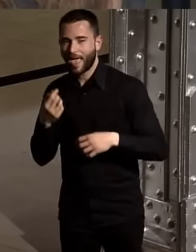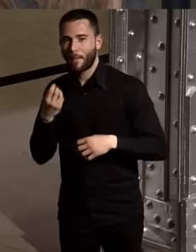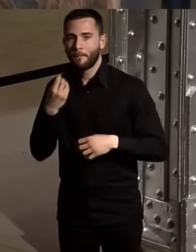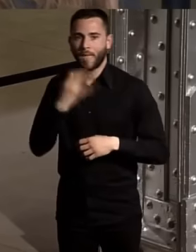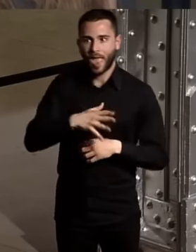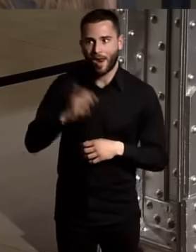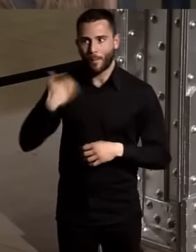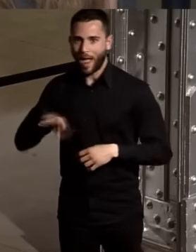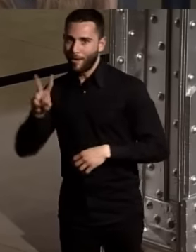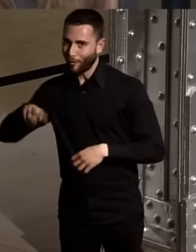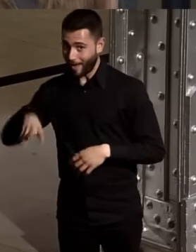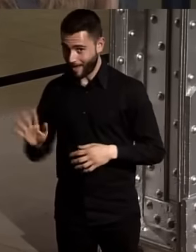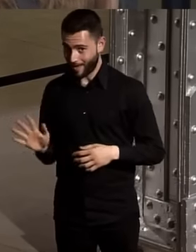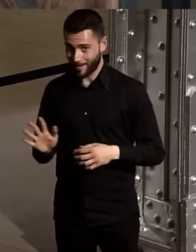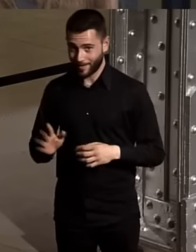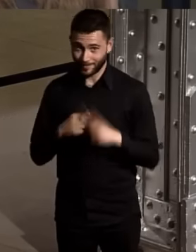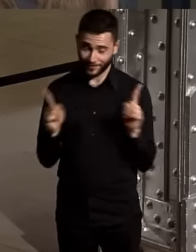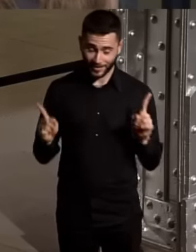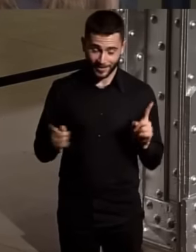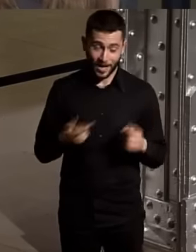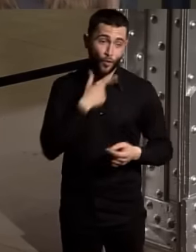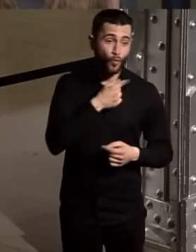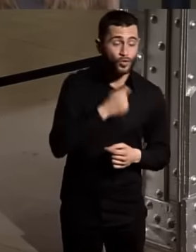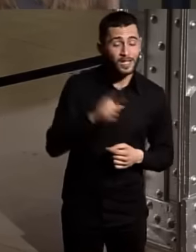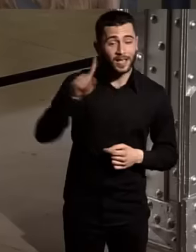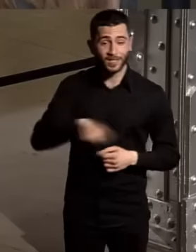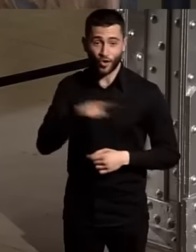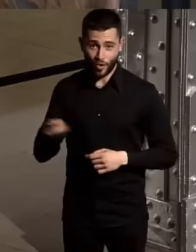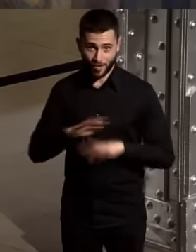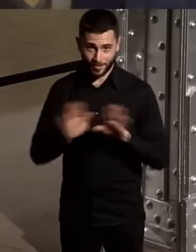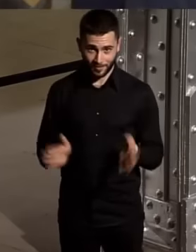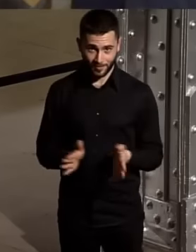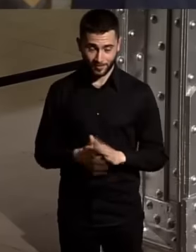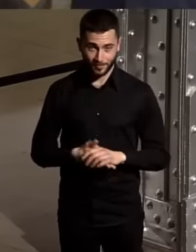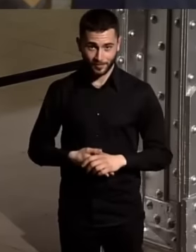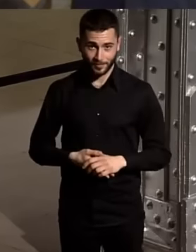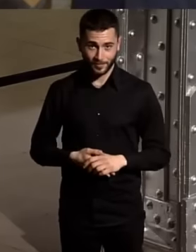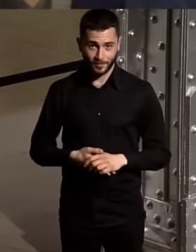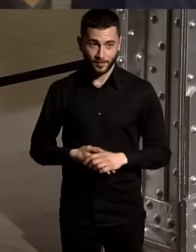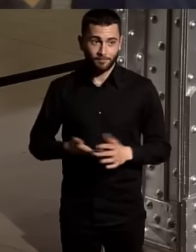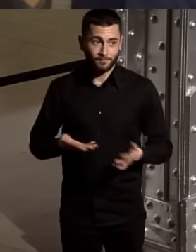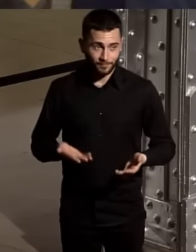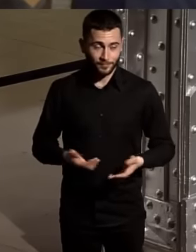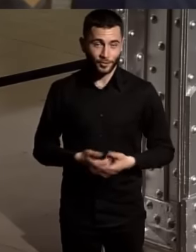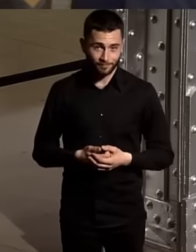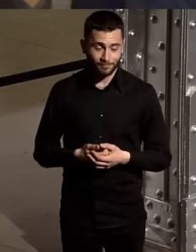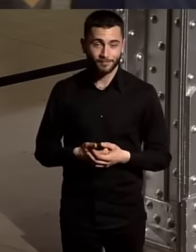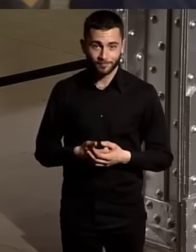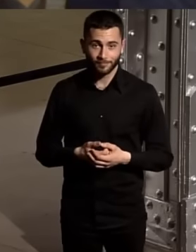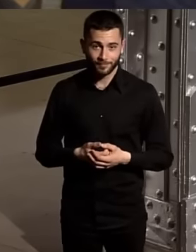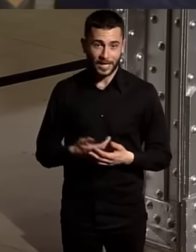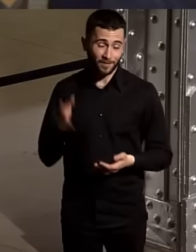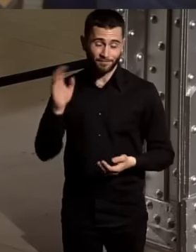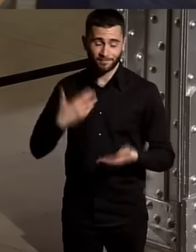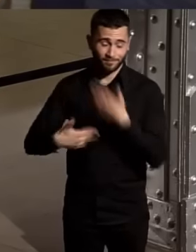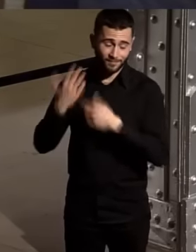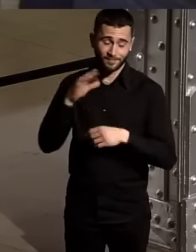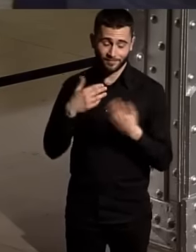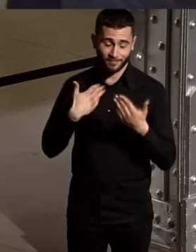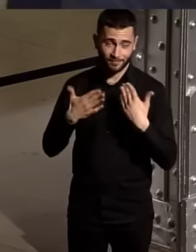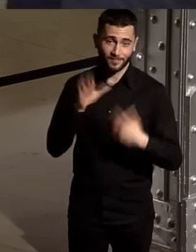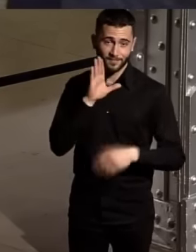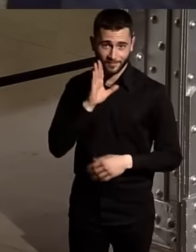o está bien pues decir me gusta o no me gusta pero hay esa bueno sí es un poco también lo que hablabais antes de que